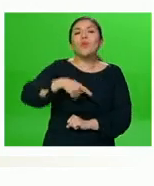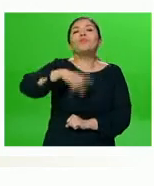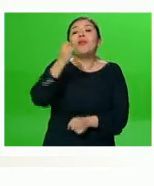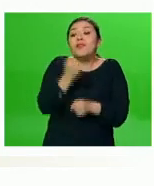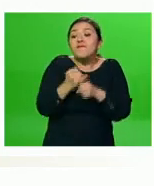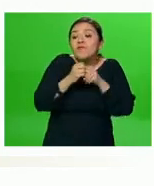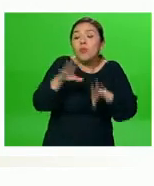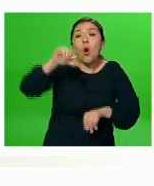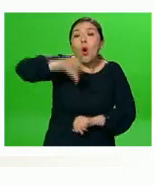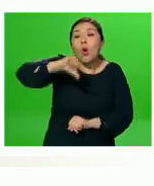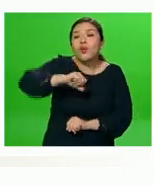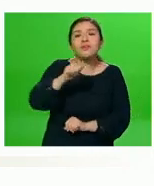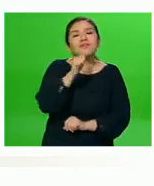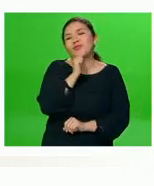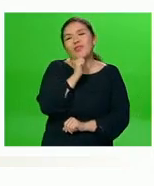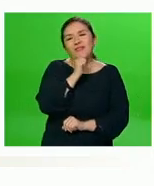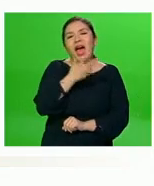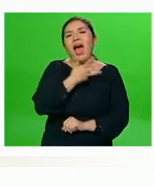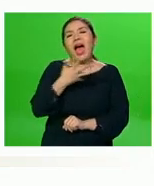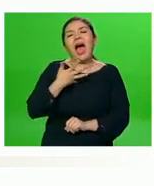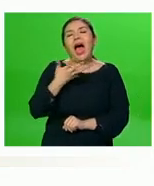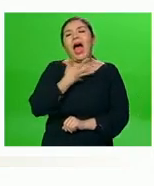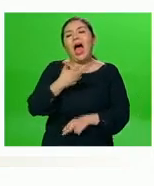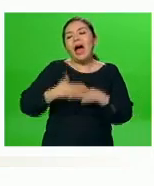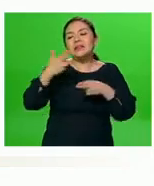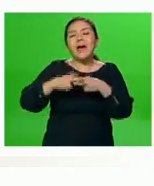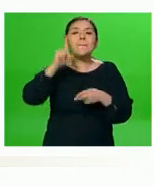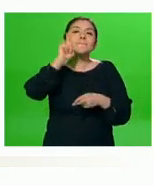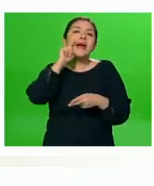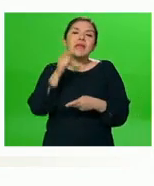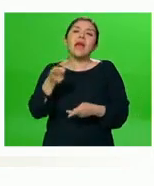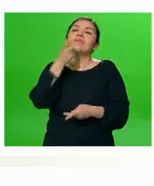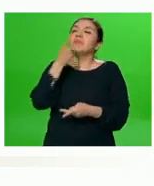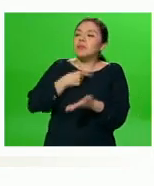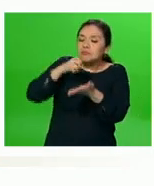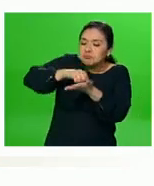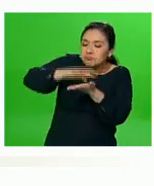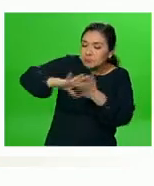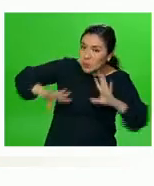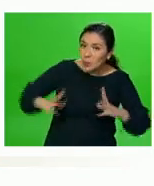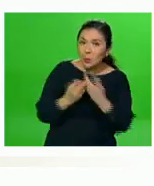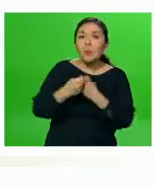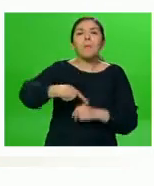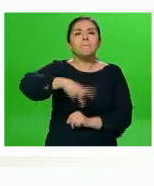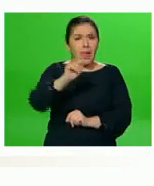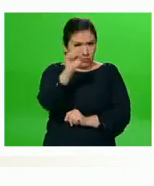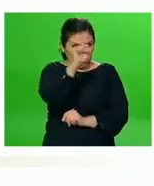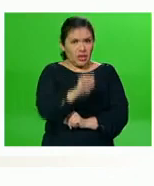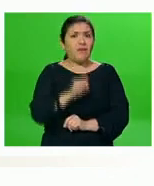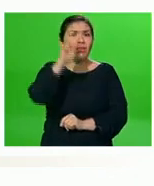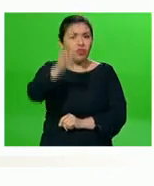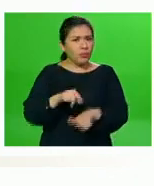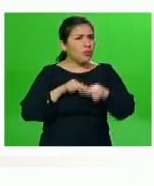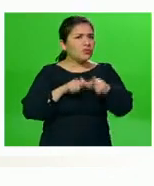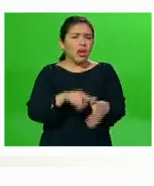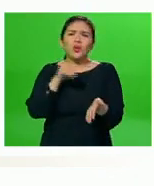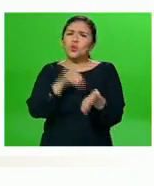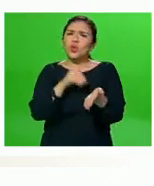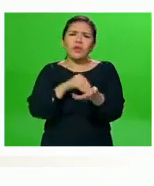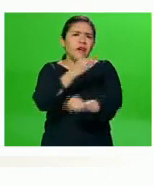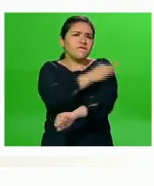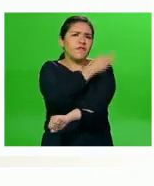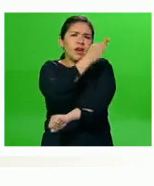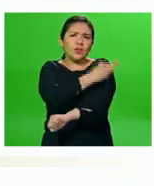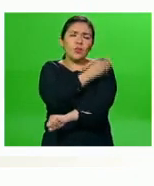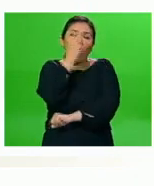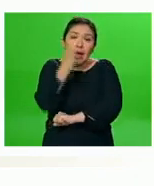del día de hoy los conoceremos el día de mañana pero en fin de semana la estrategia continúa activa y este la forma en la